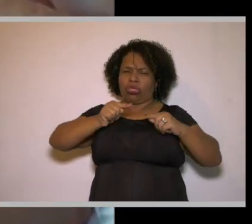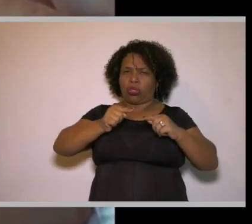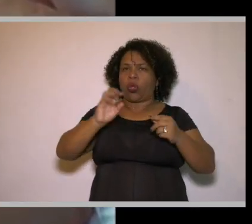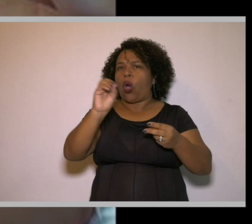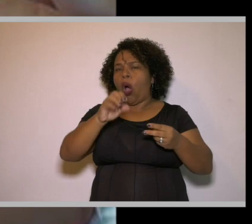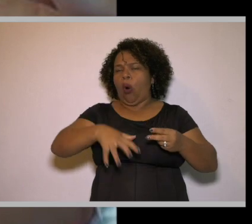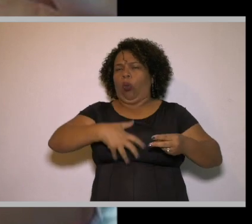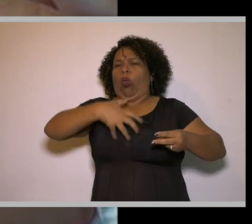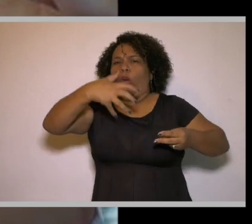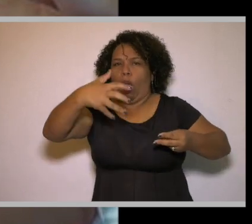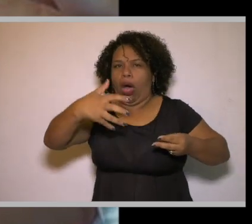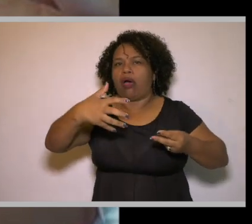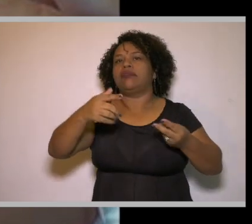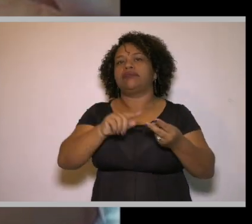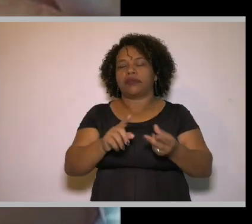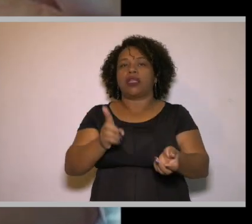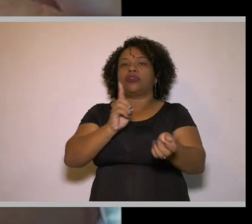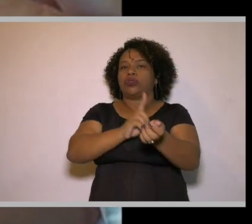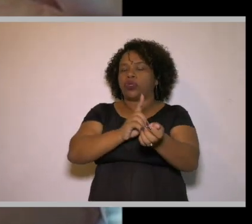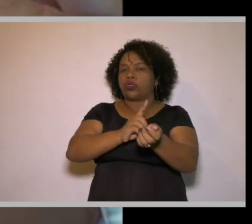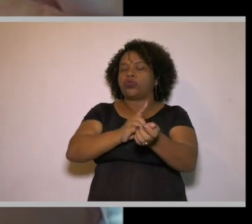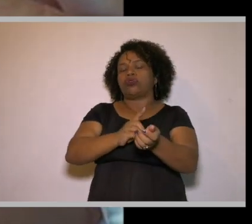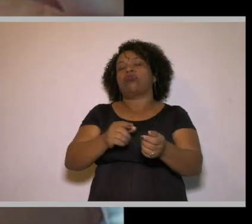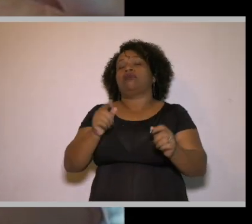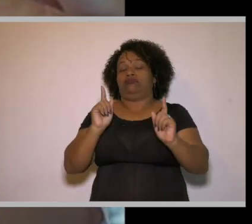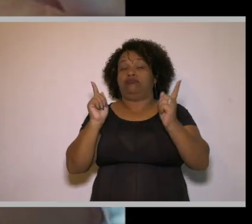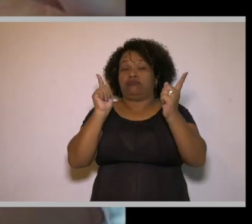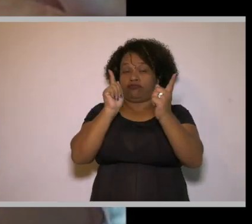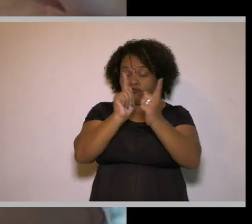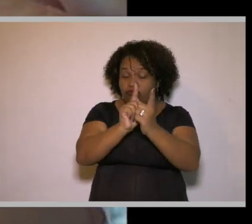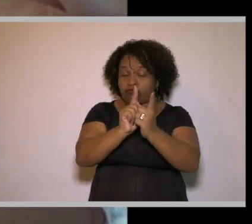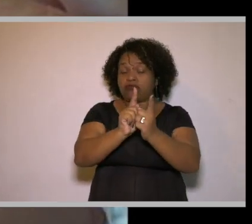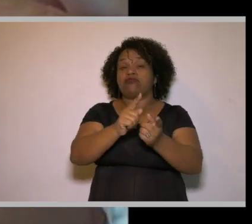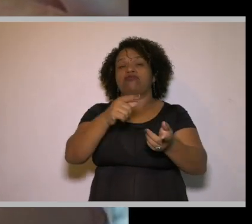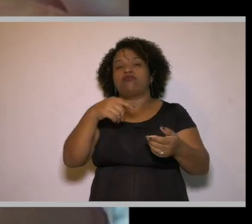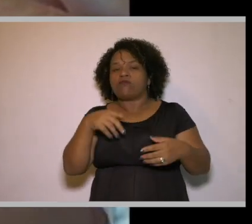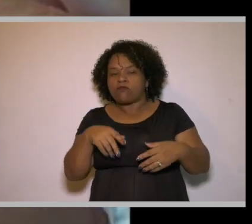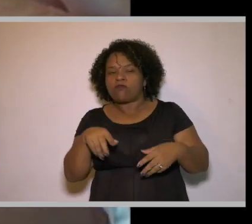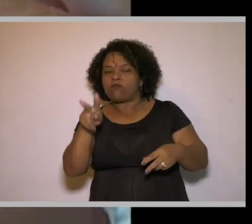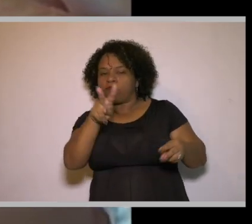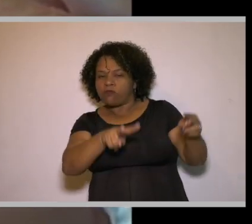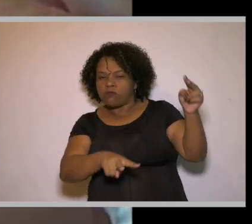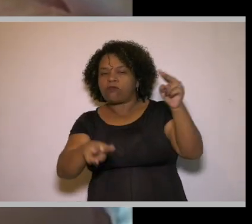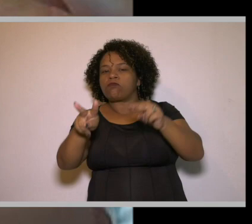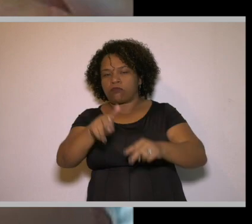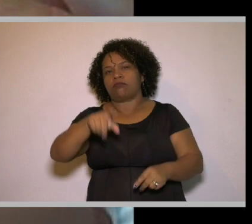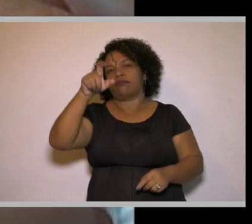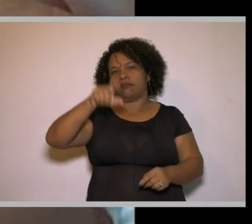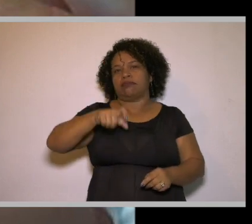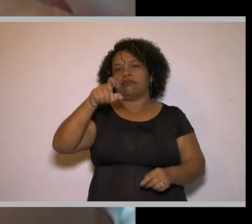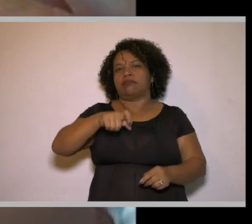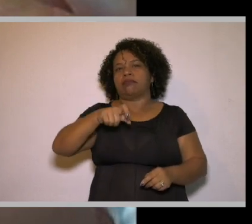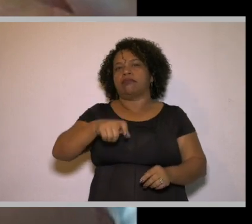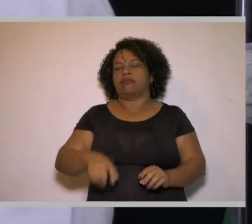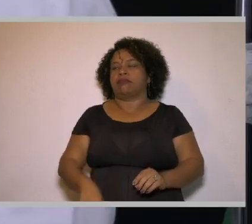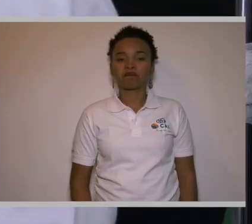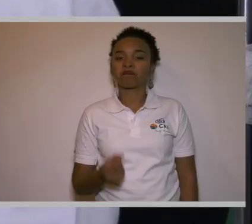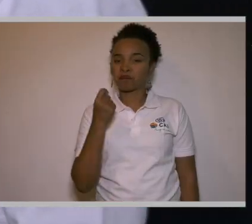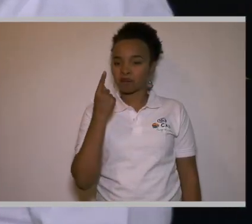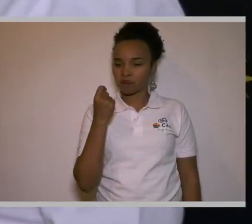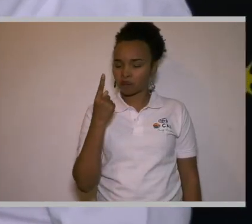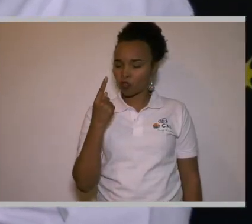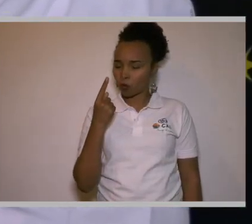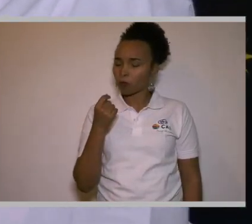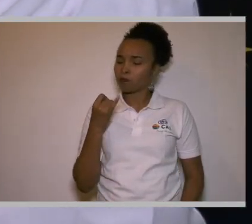debemos seguir, que es el dolor y las náuseas y los vómitos que pueda producir los anestésicos inhalatorios.